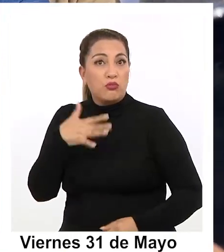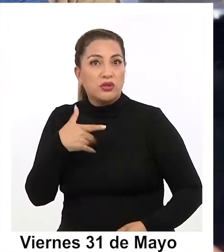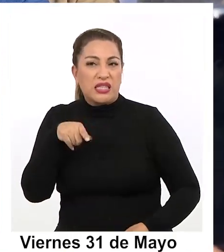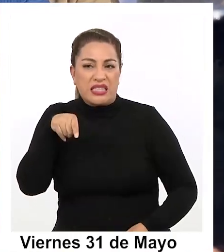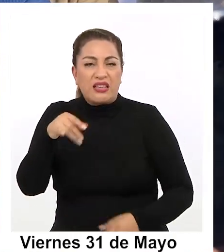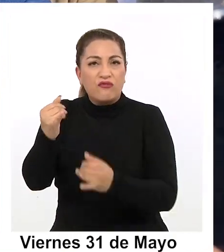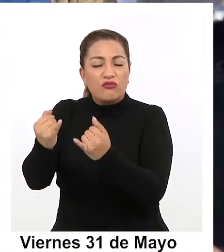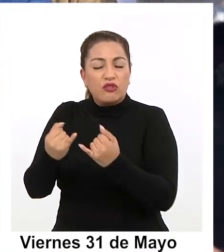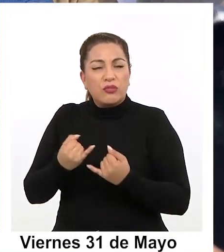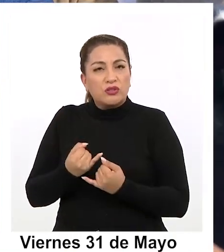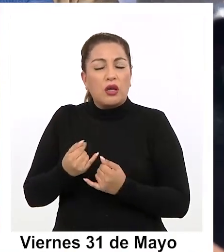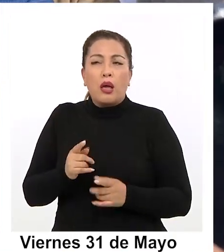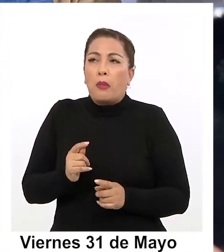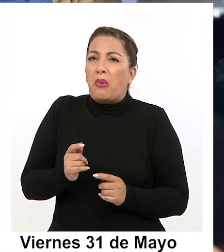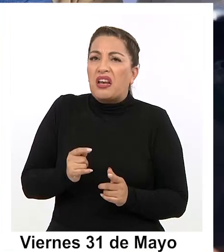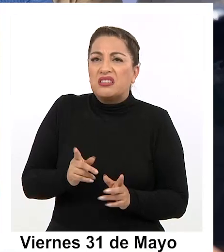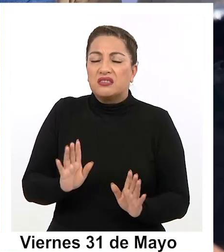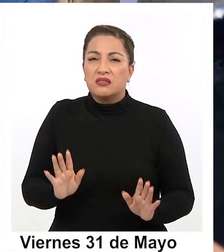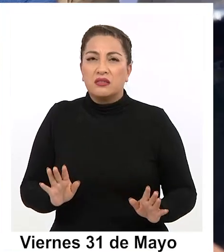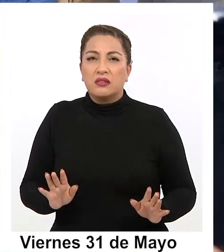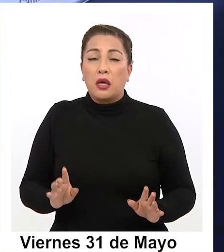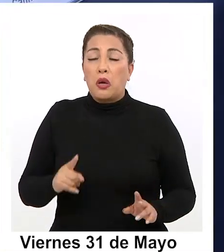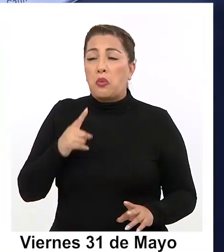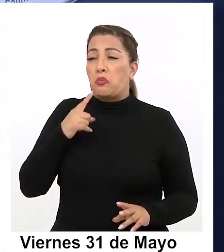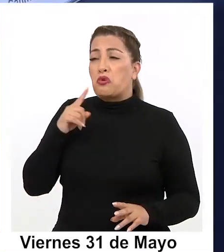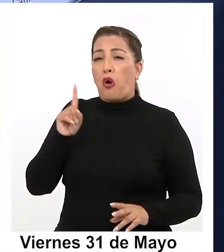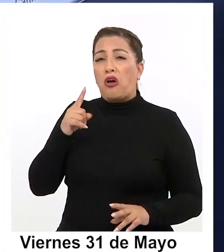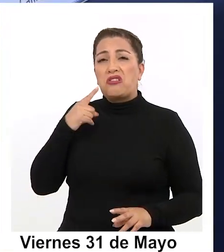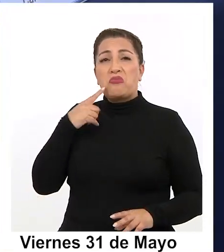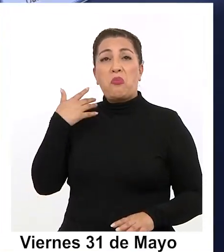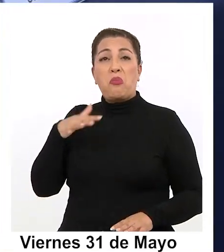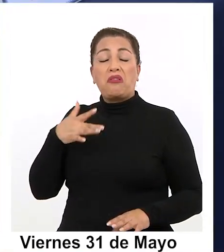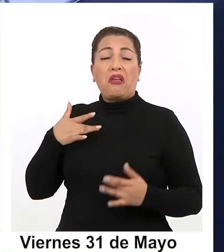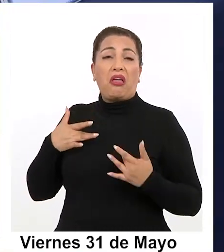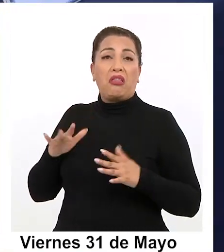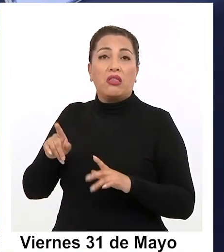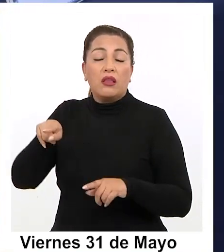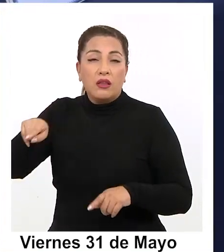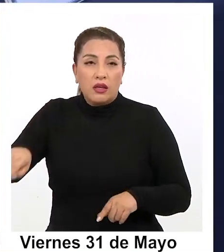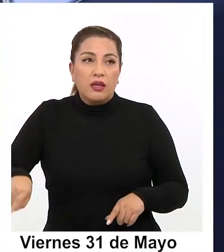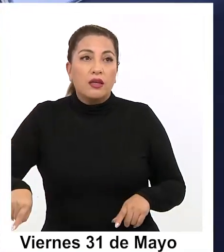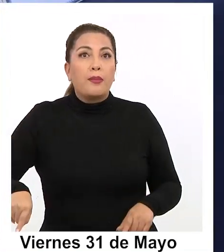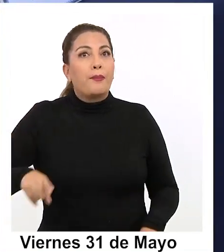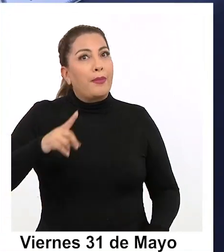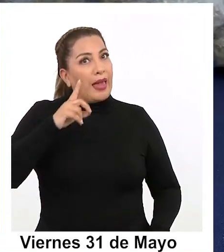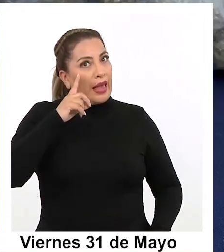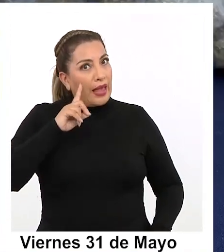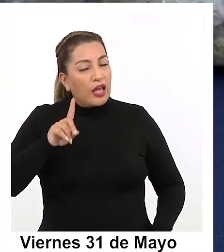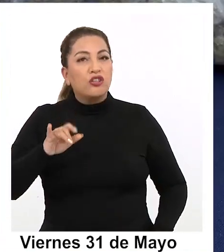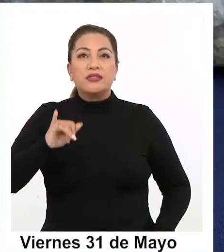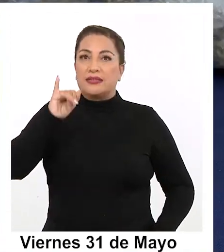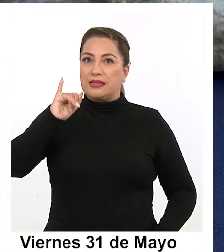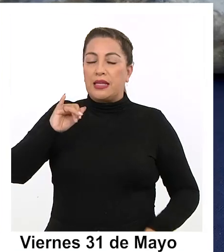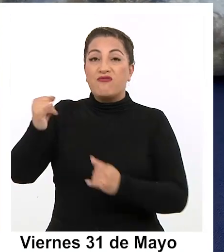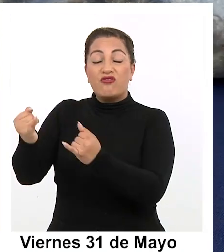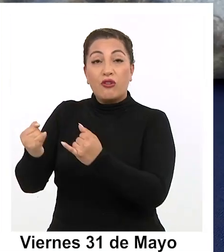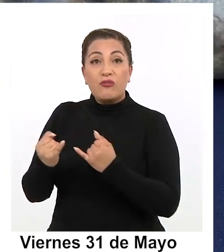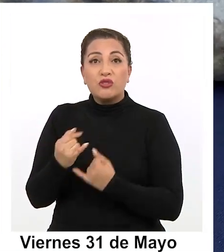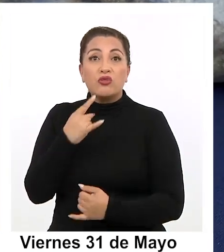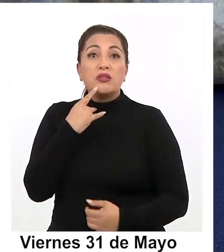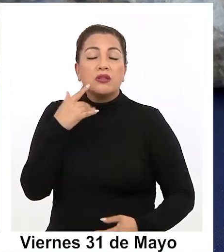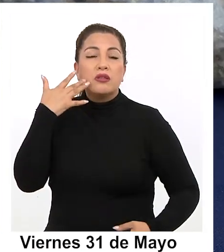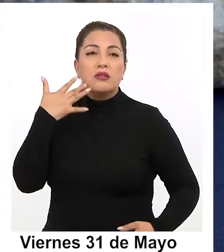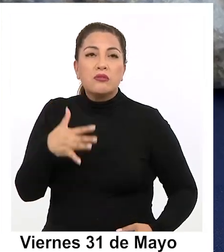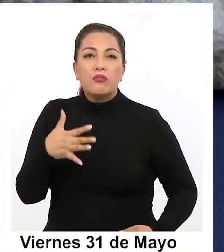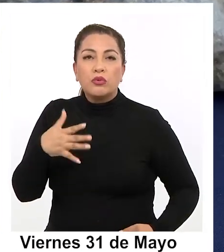esta información pareciera y inocua Y pareciera que no tiene relevancia Pero en realidad la relevancia de aquello